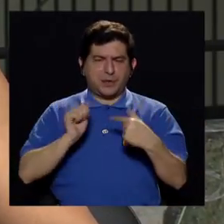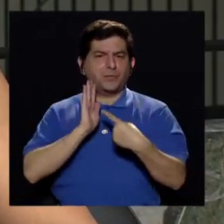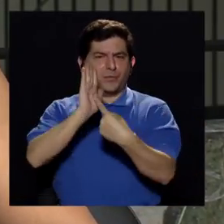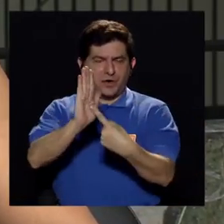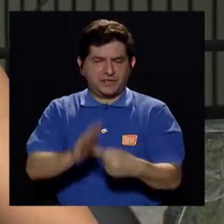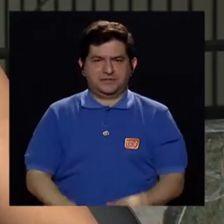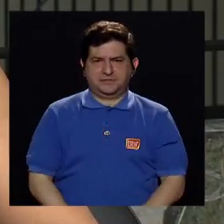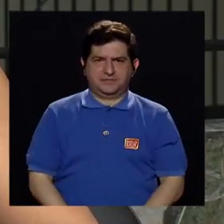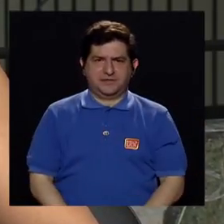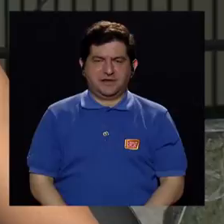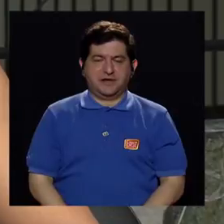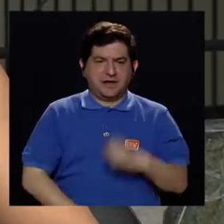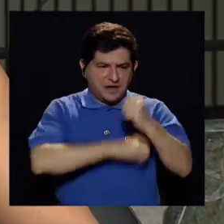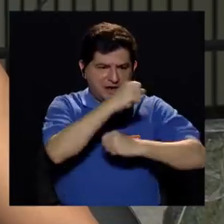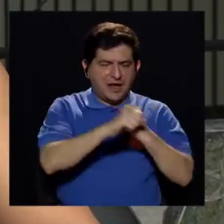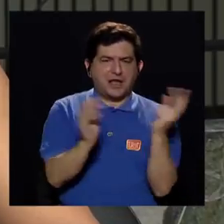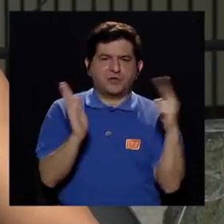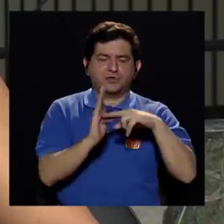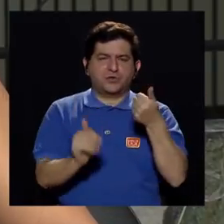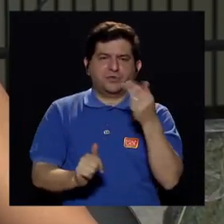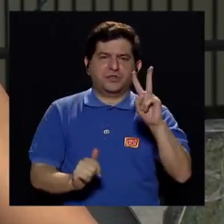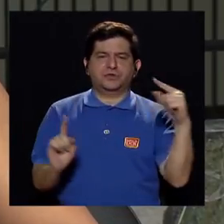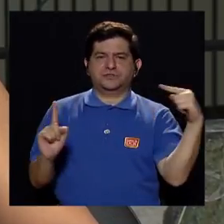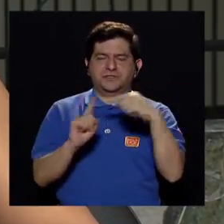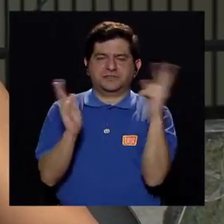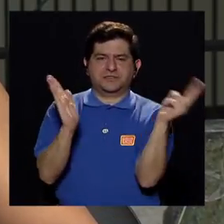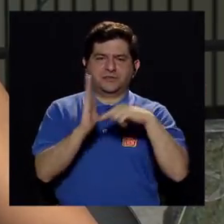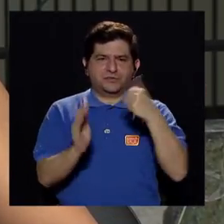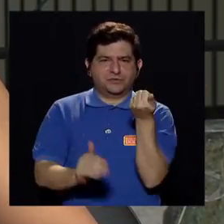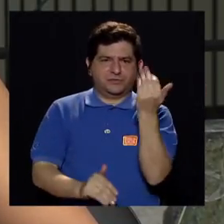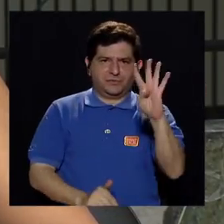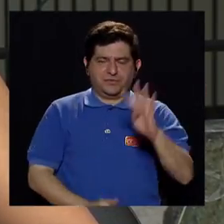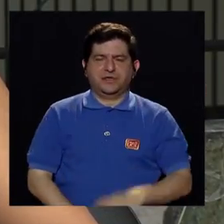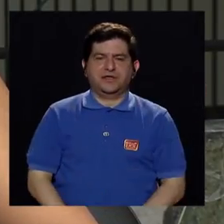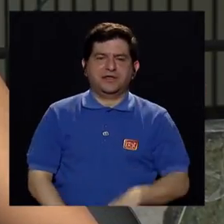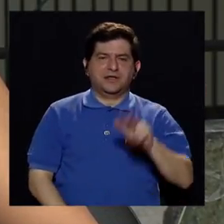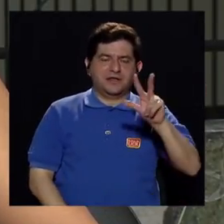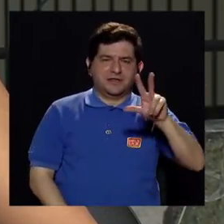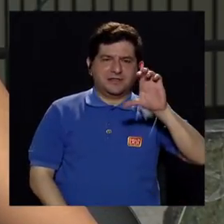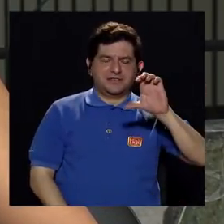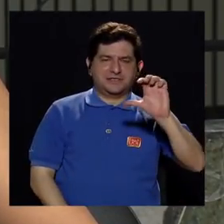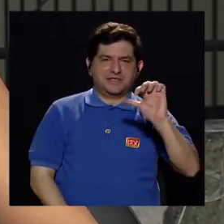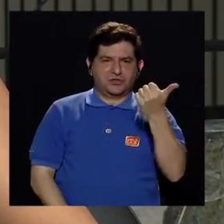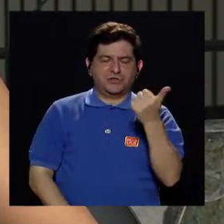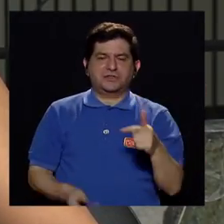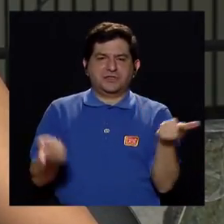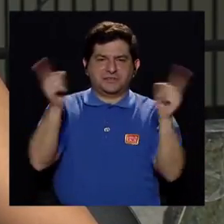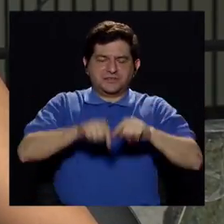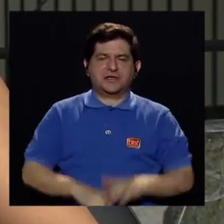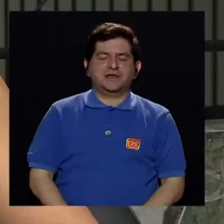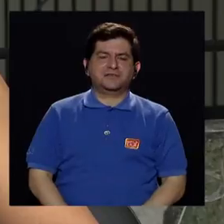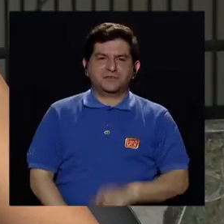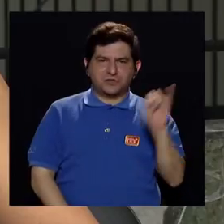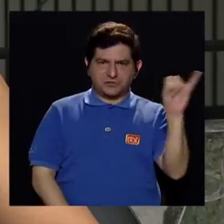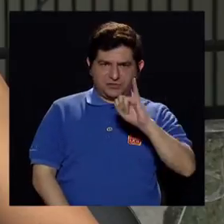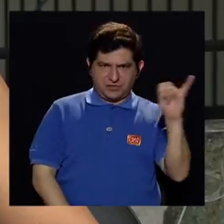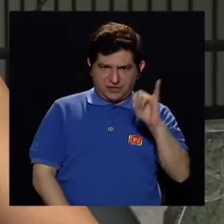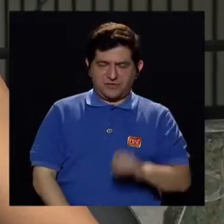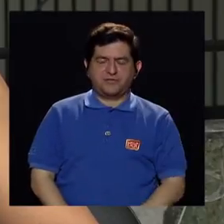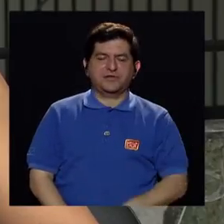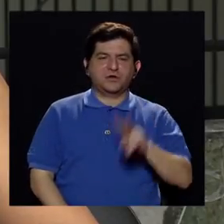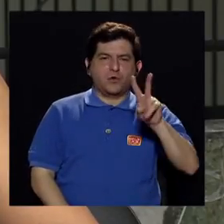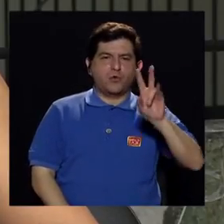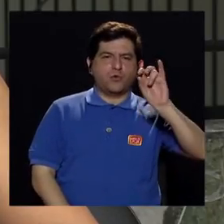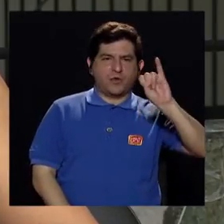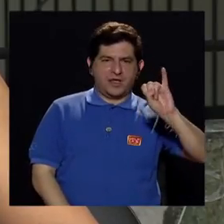que entre los años 2012 y 2014 hubo 310 casos de infecciones de VIH